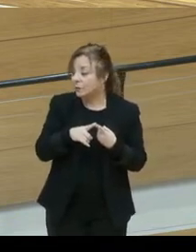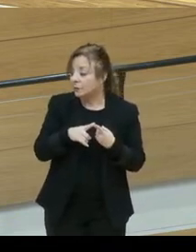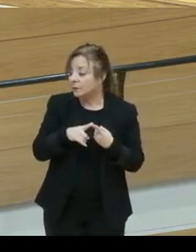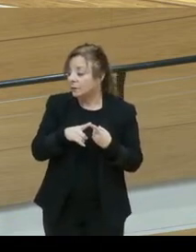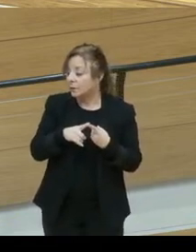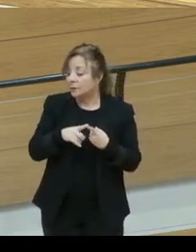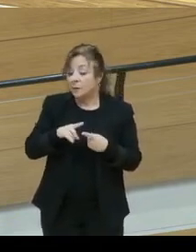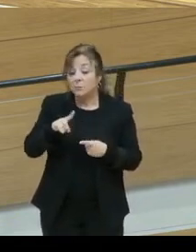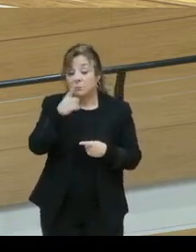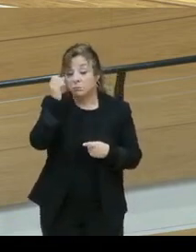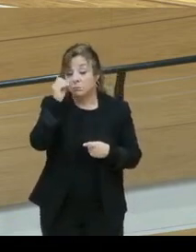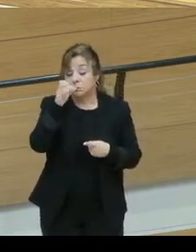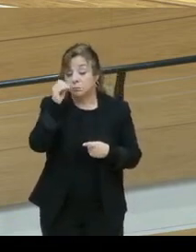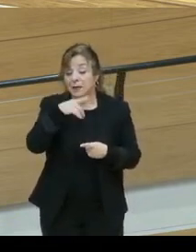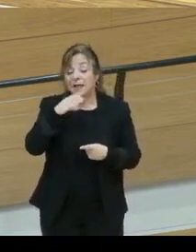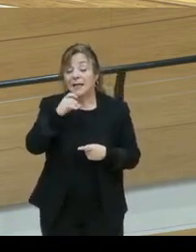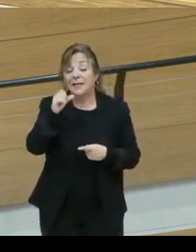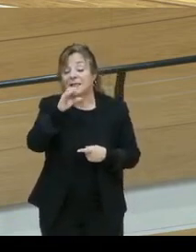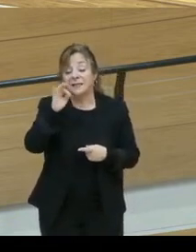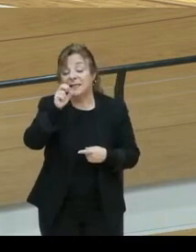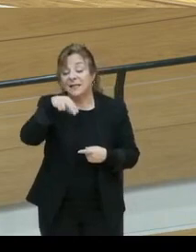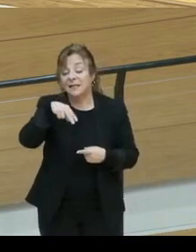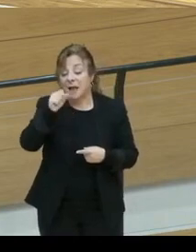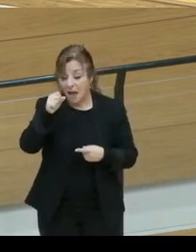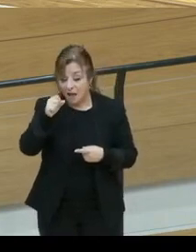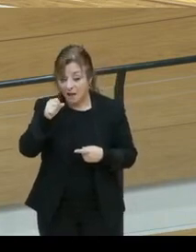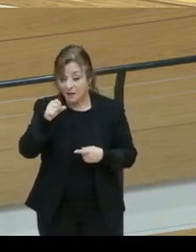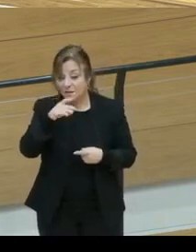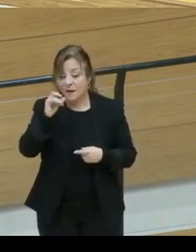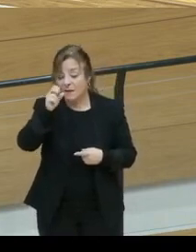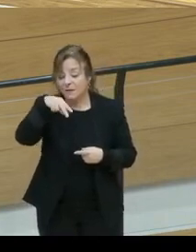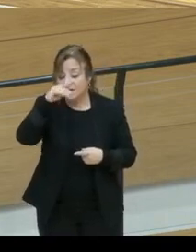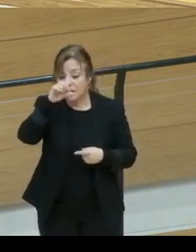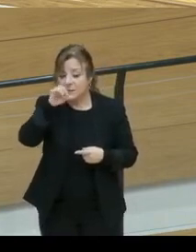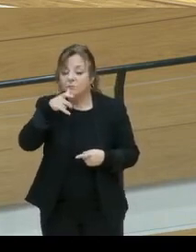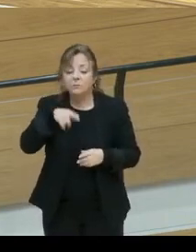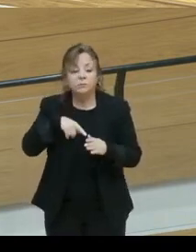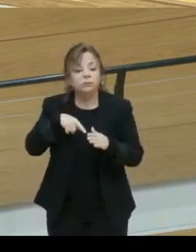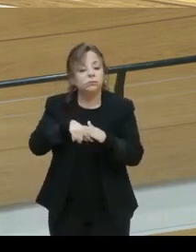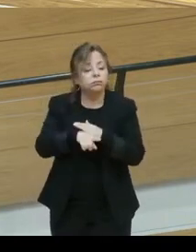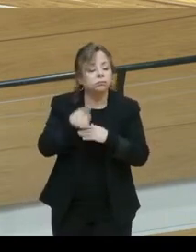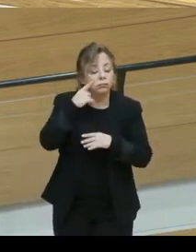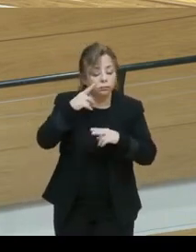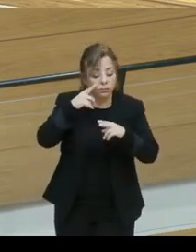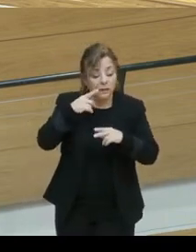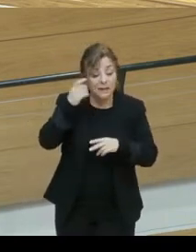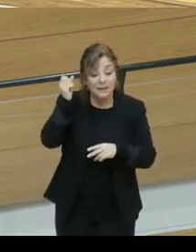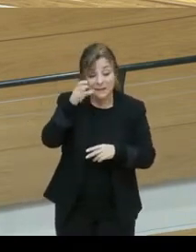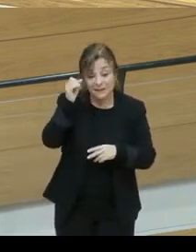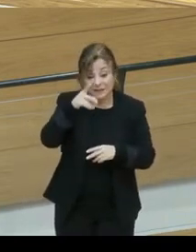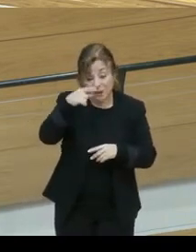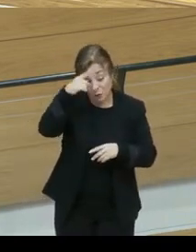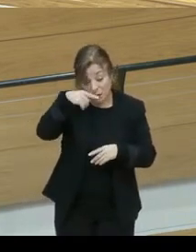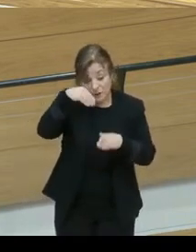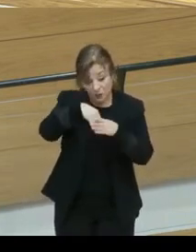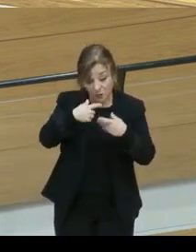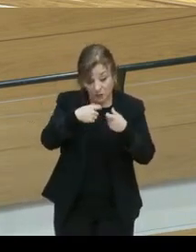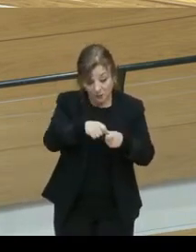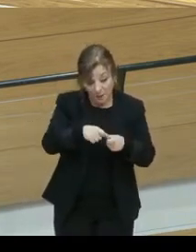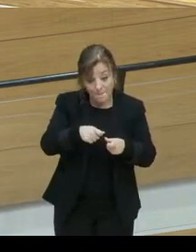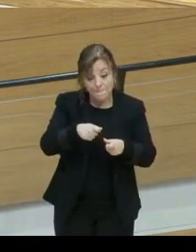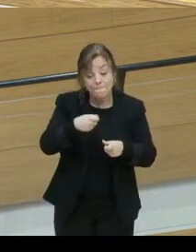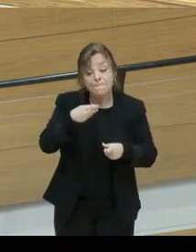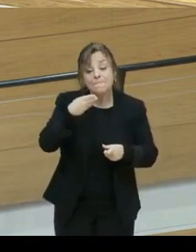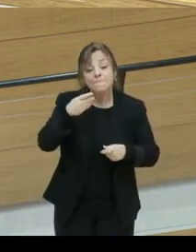la primera ponente es Cristina de Andrés Gil, que desarrolla su tesis doctoral en el Departamento de